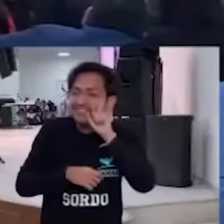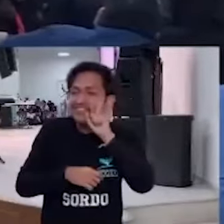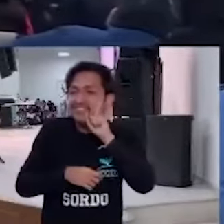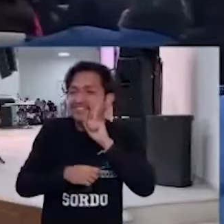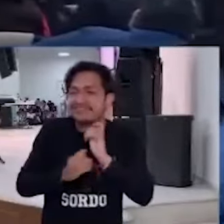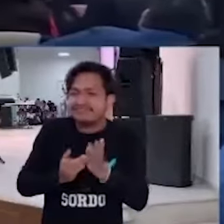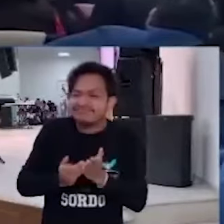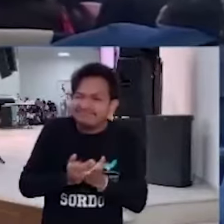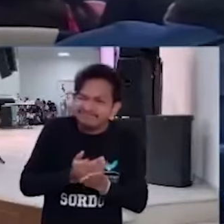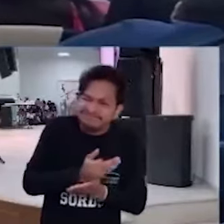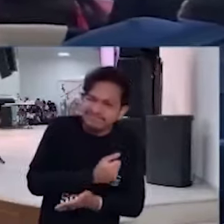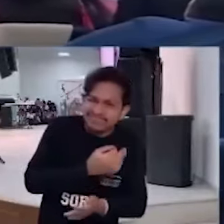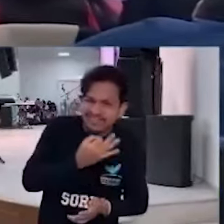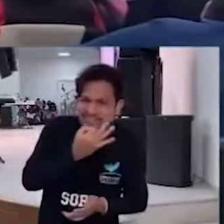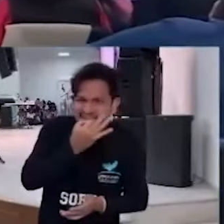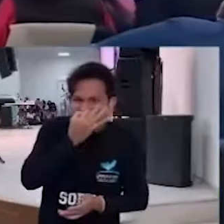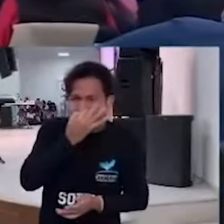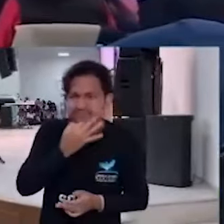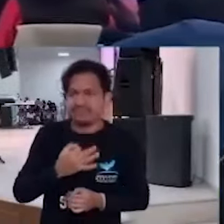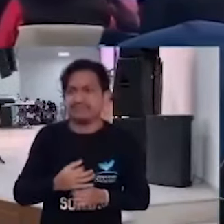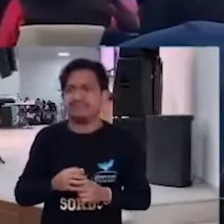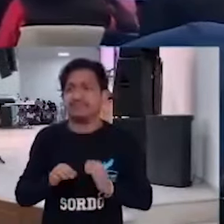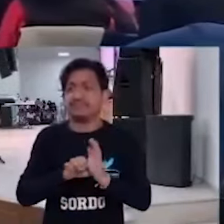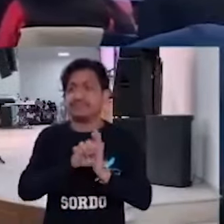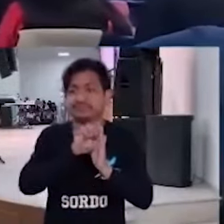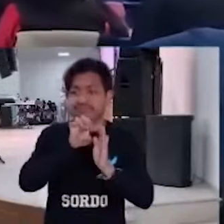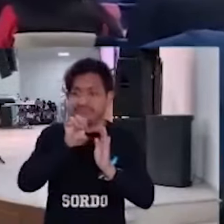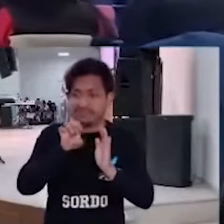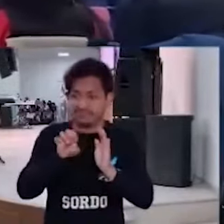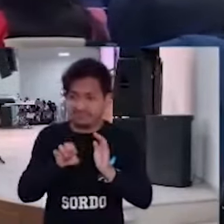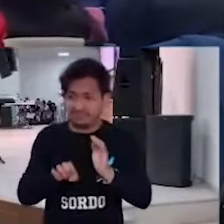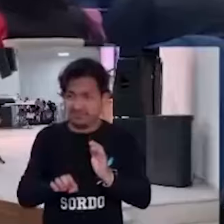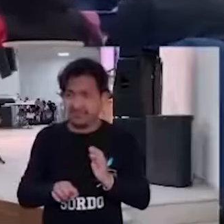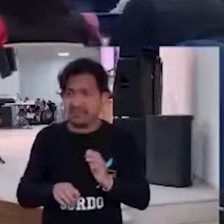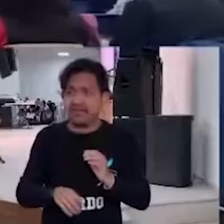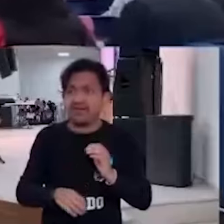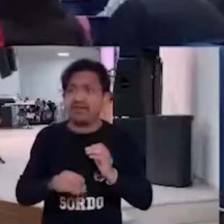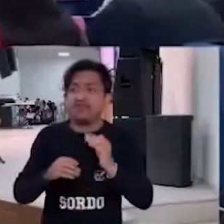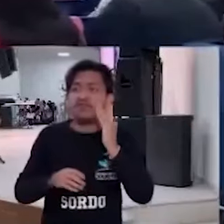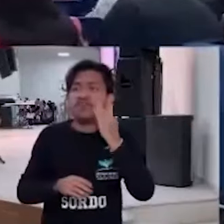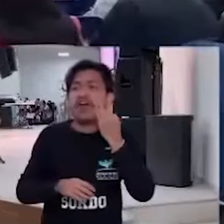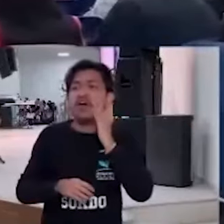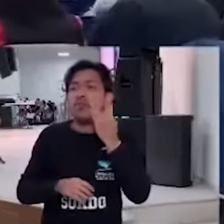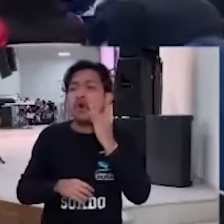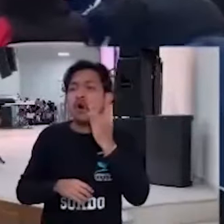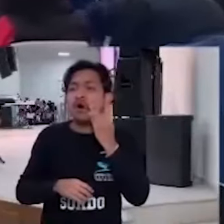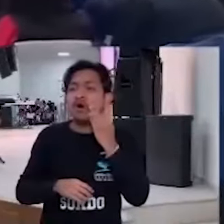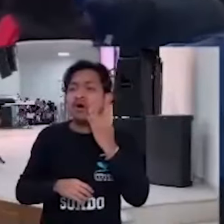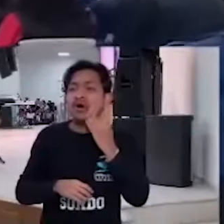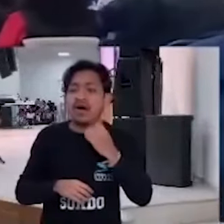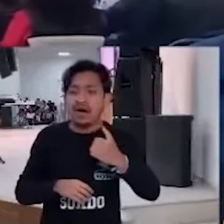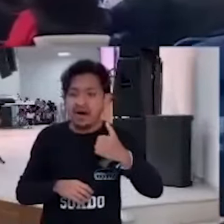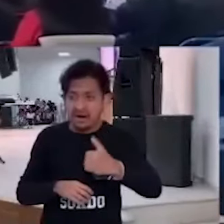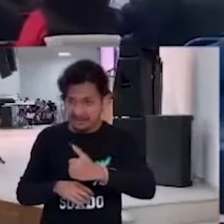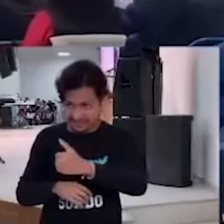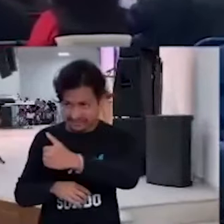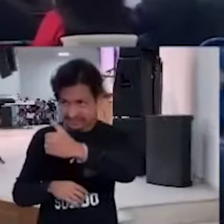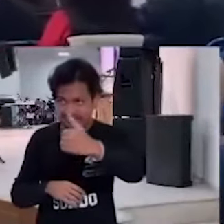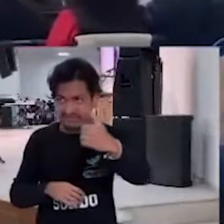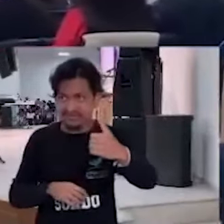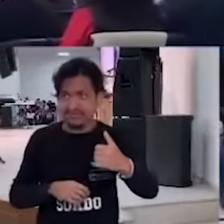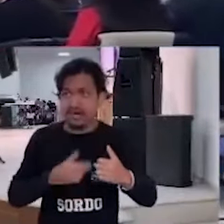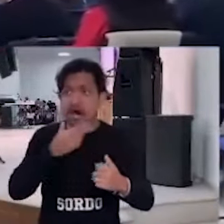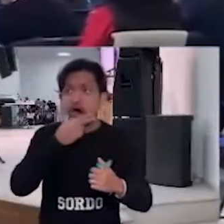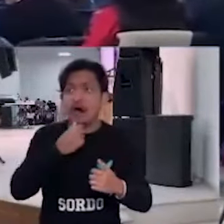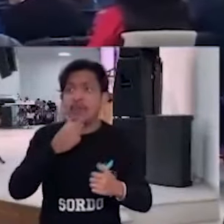si tienen cuentas separadas de Facebook, pues mejor tengan una para los dos. Ese es un consejo que yo les doy, no es